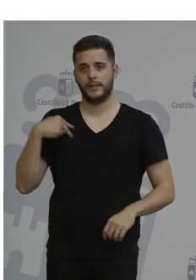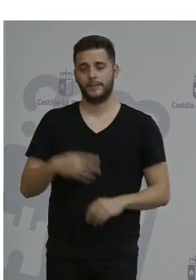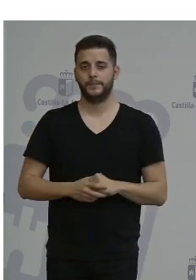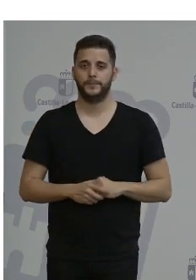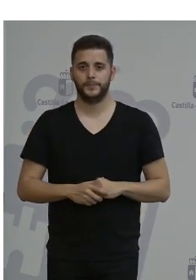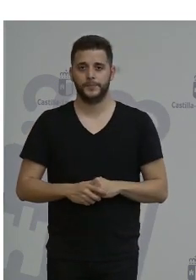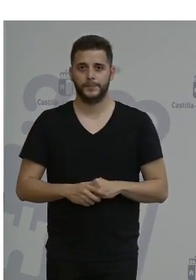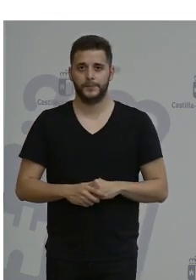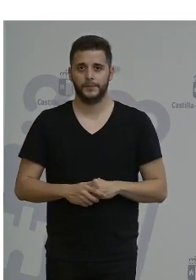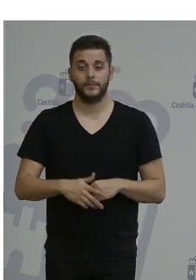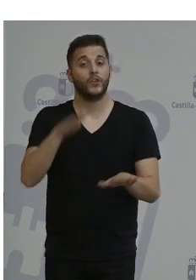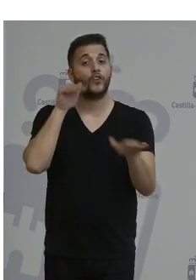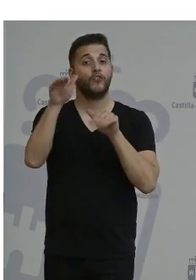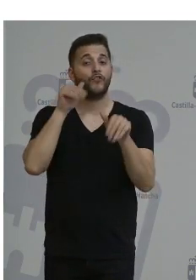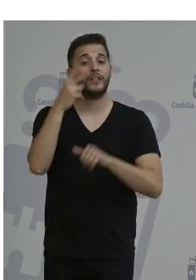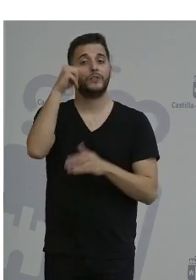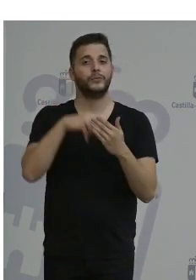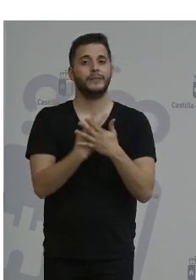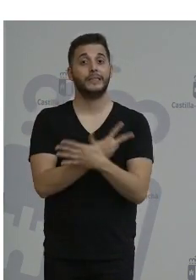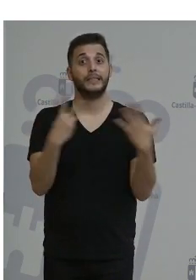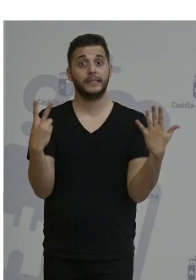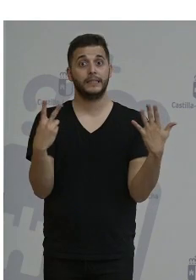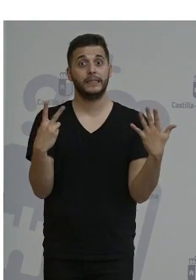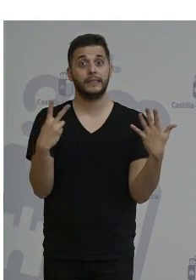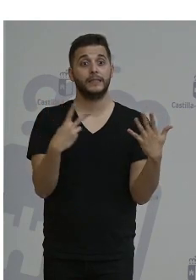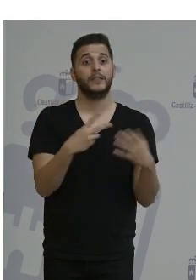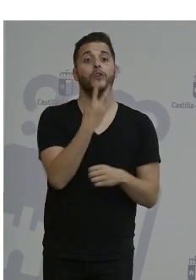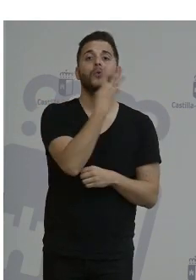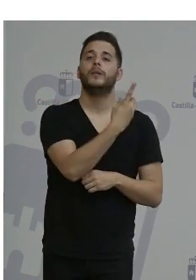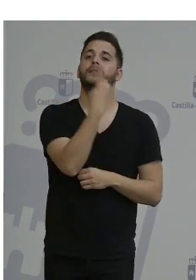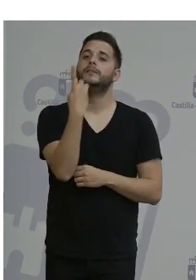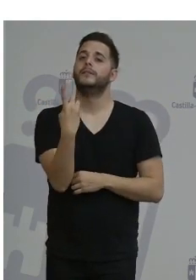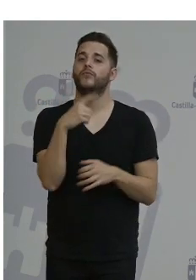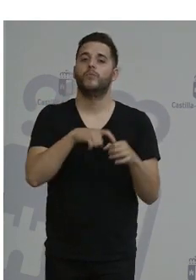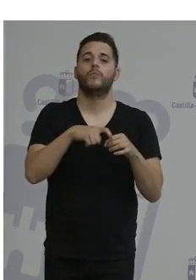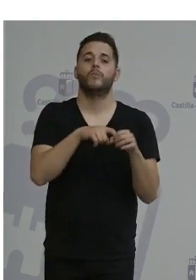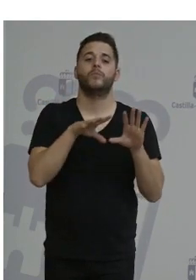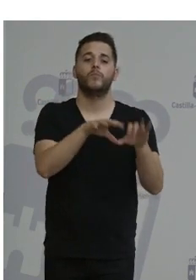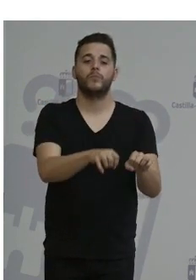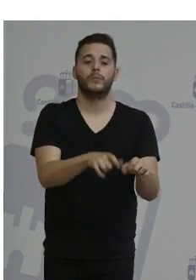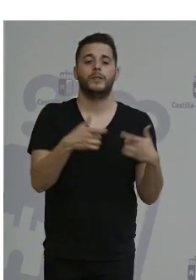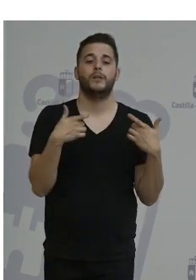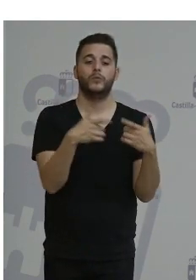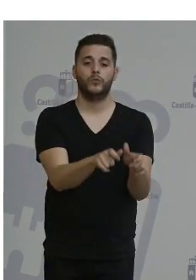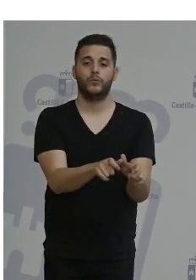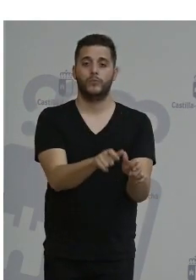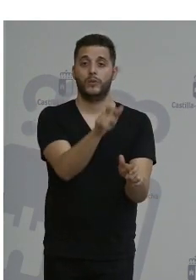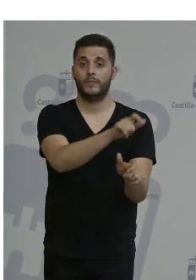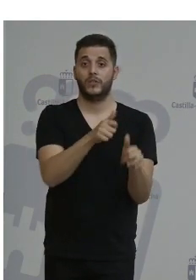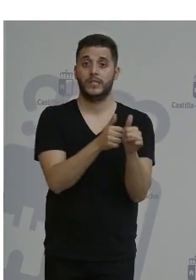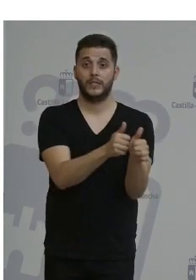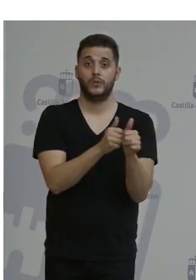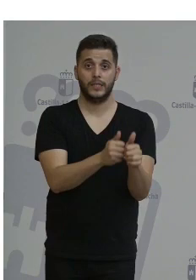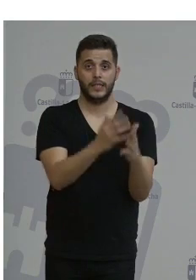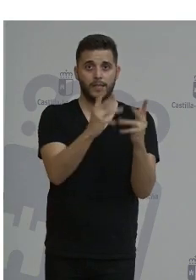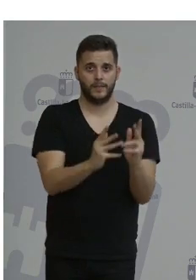En la oferta de 2017 se recogen 41 plazas de funcionarios para el cuerpo auxiliar administrativo. He